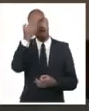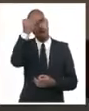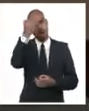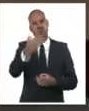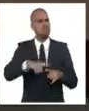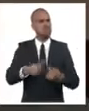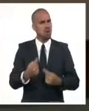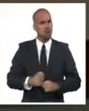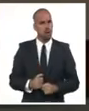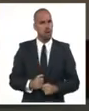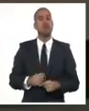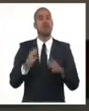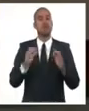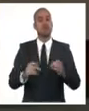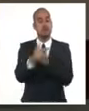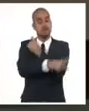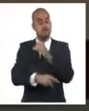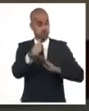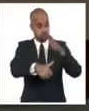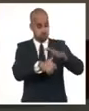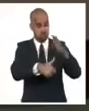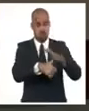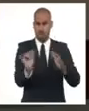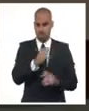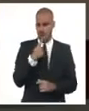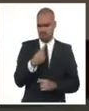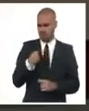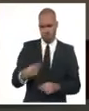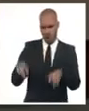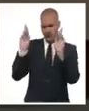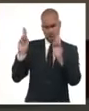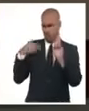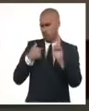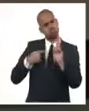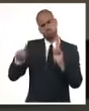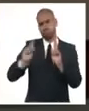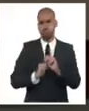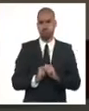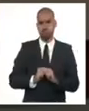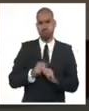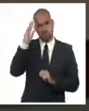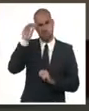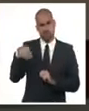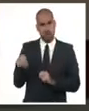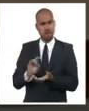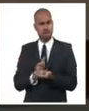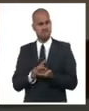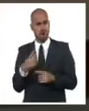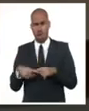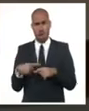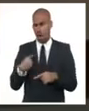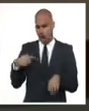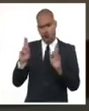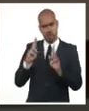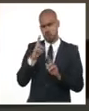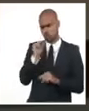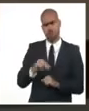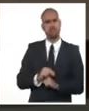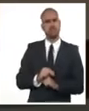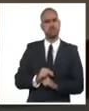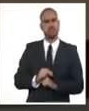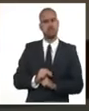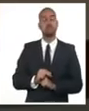posición de los países que han levantado su voz contra las exclusiones en la Cumbre de las Américas.